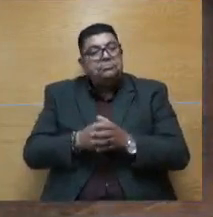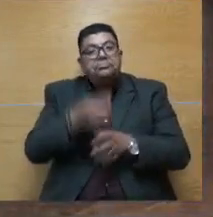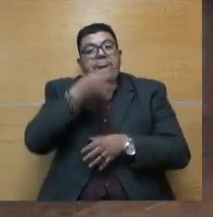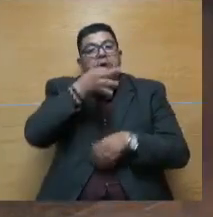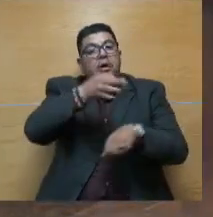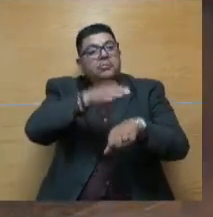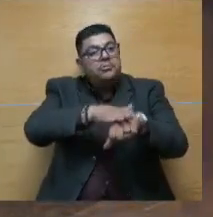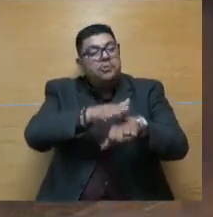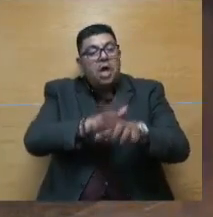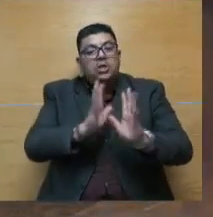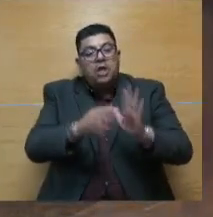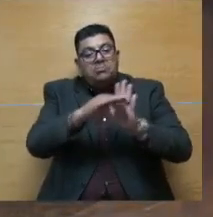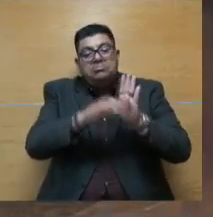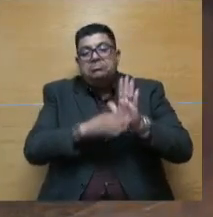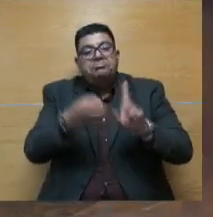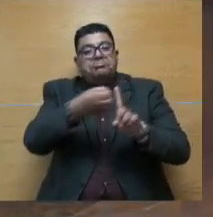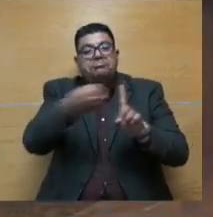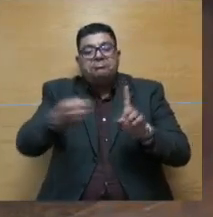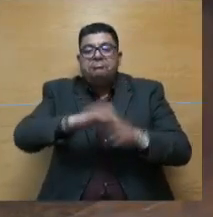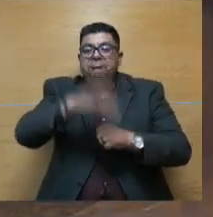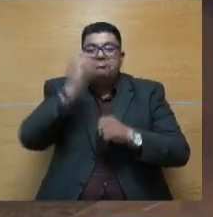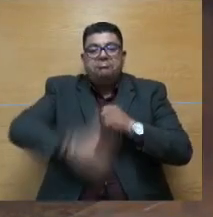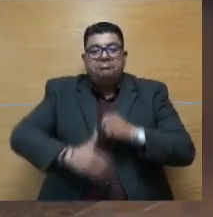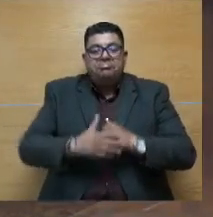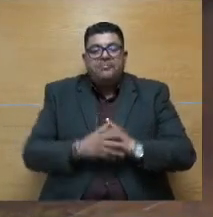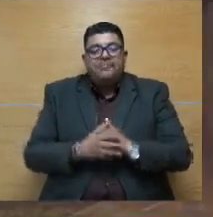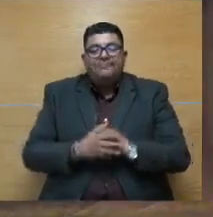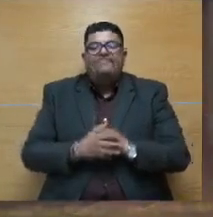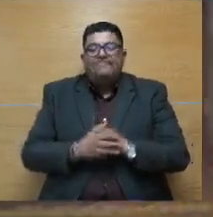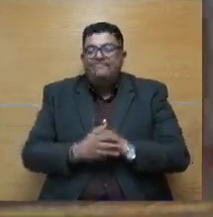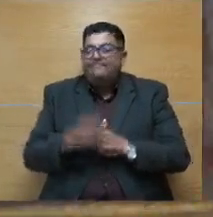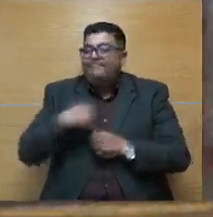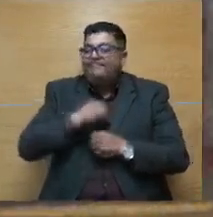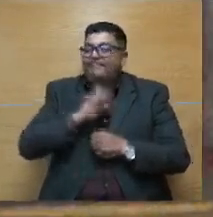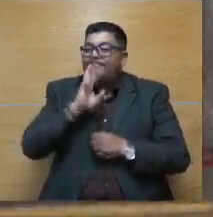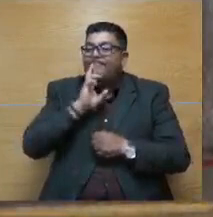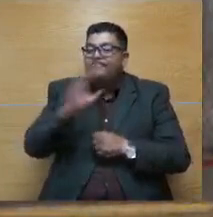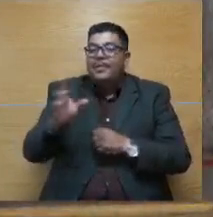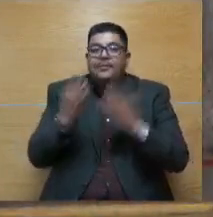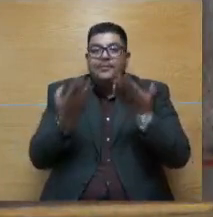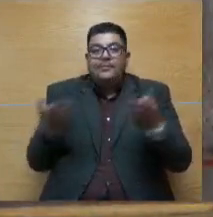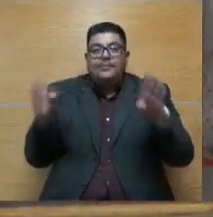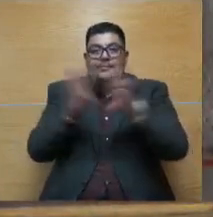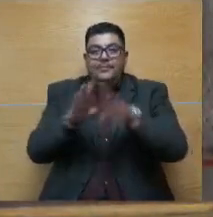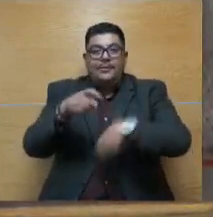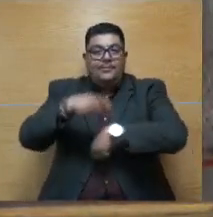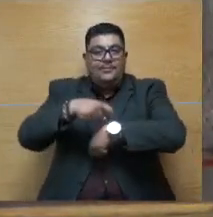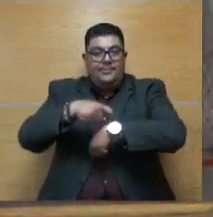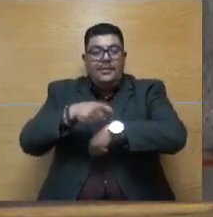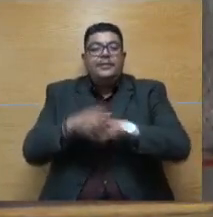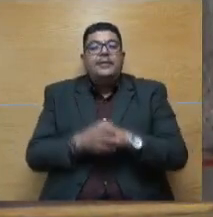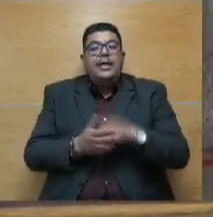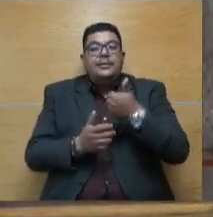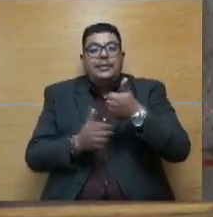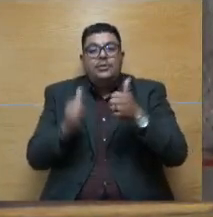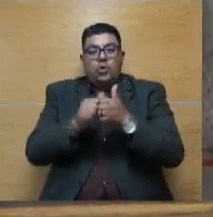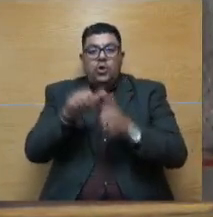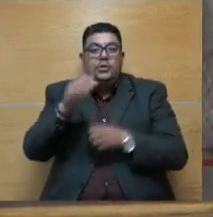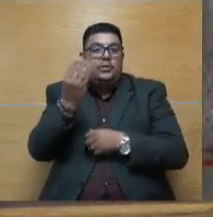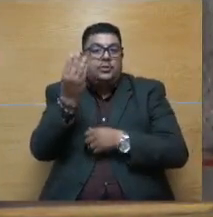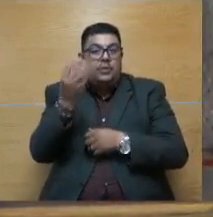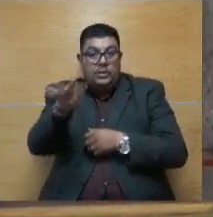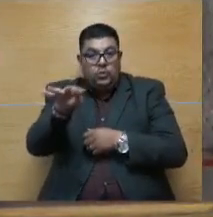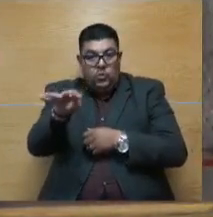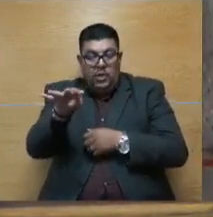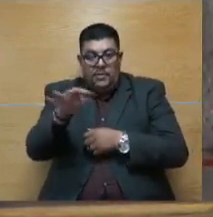que conforme al orden del día no existe otro asunto que tratar en consecuencia se declara cerrada la sesión a las 6:19 minut el